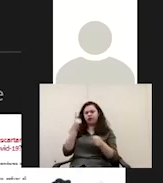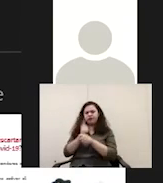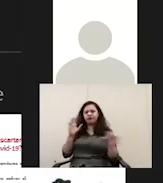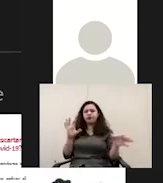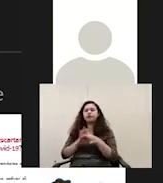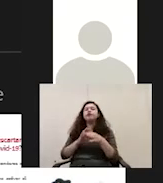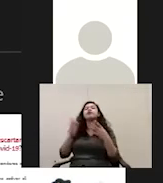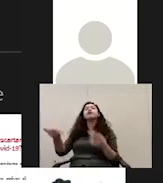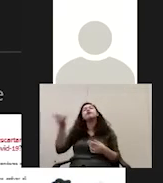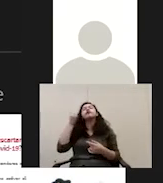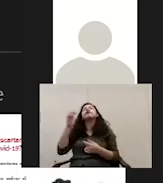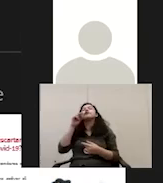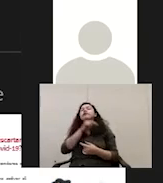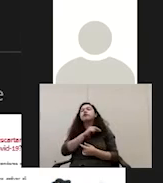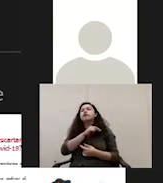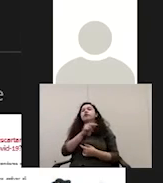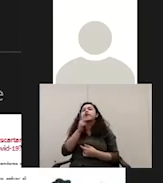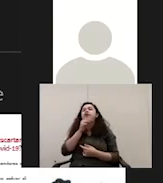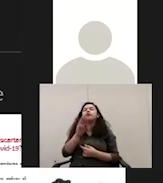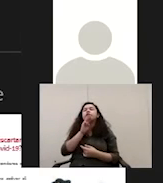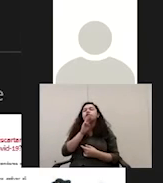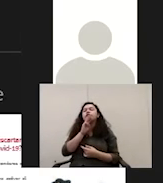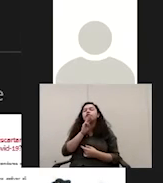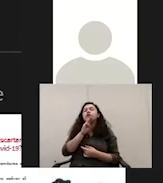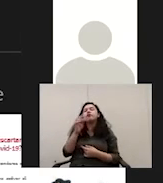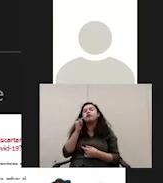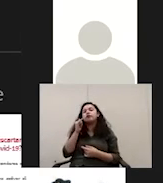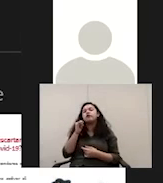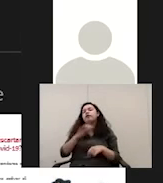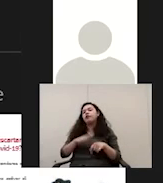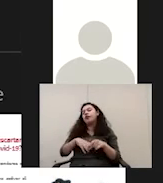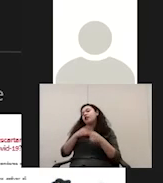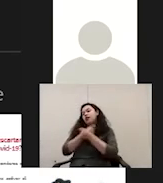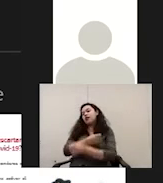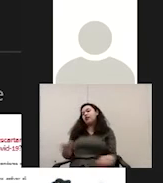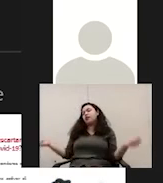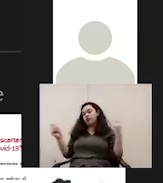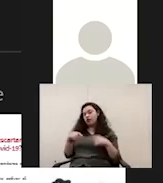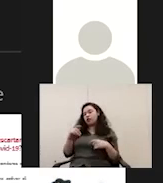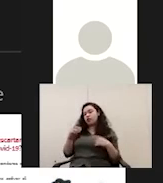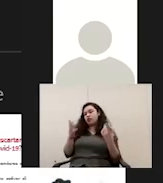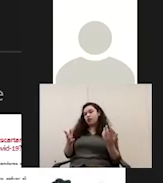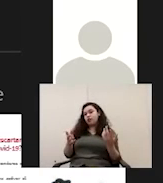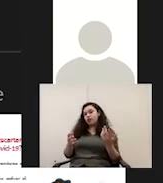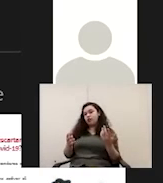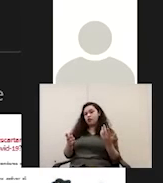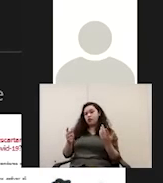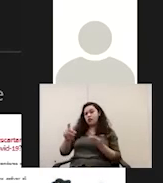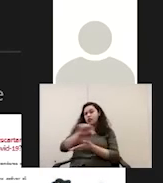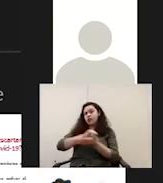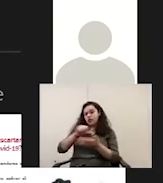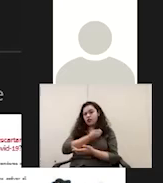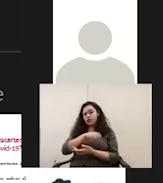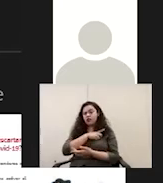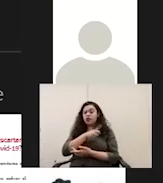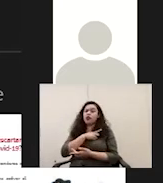llamar de inmediato, se va a llamar a los papás, sobre todo si son menores de edad, se tiene que acudir al centro de salud, se tiene que